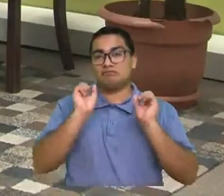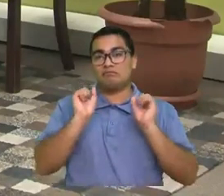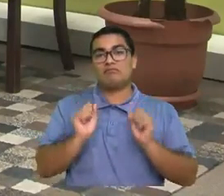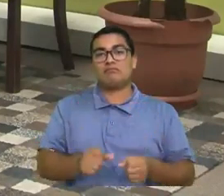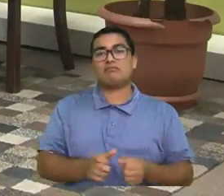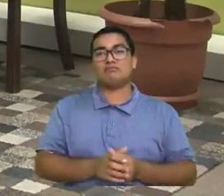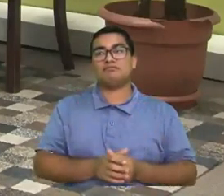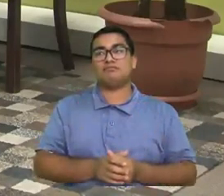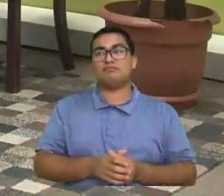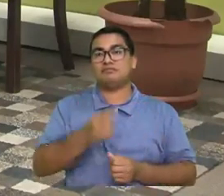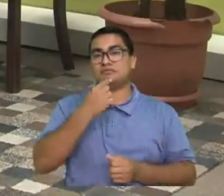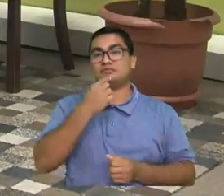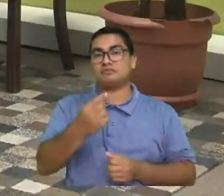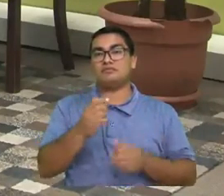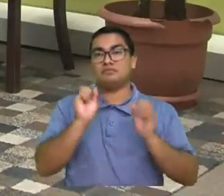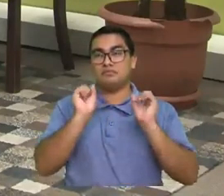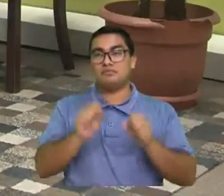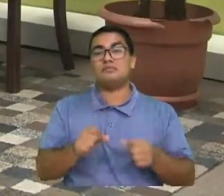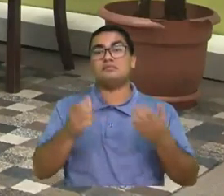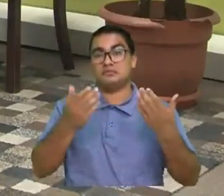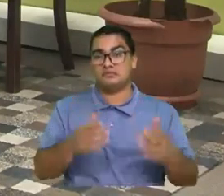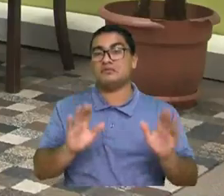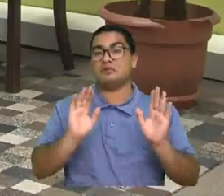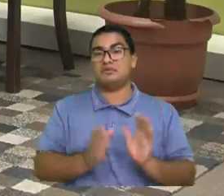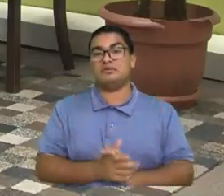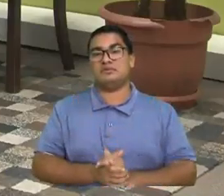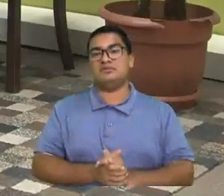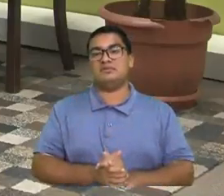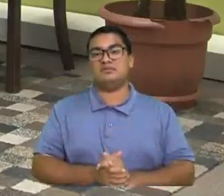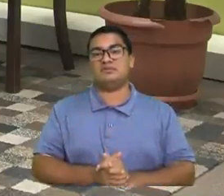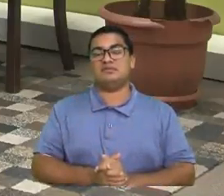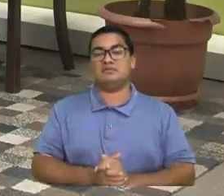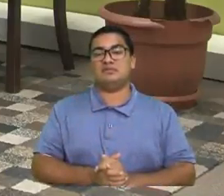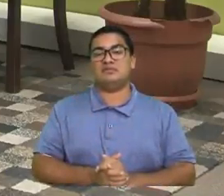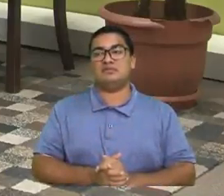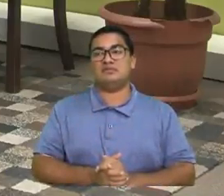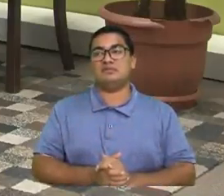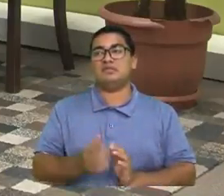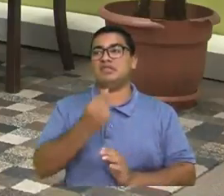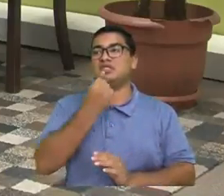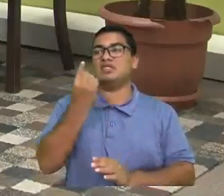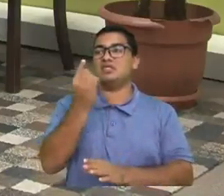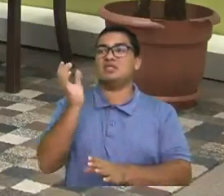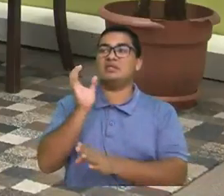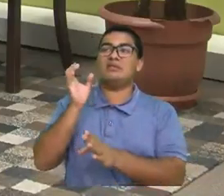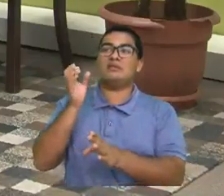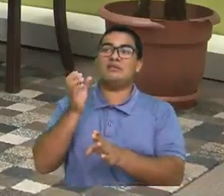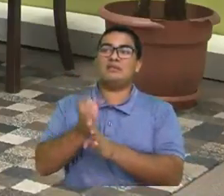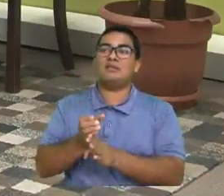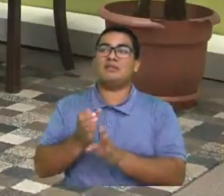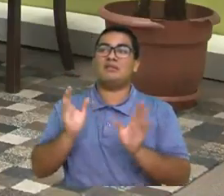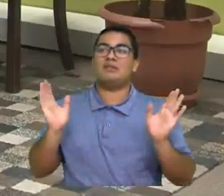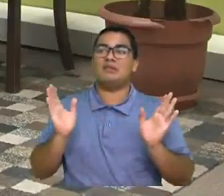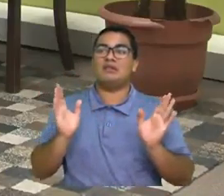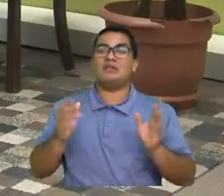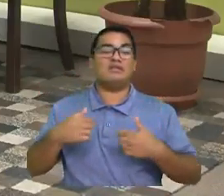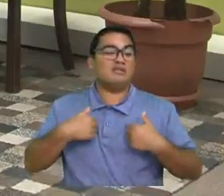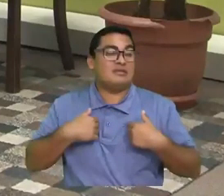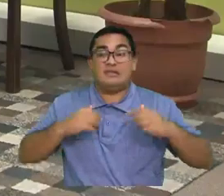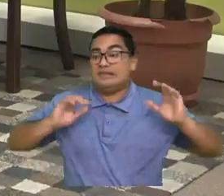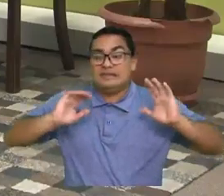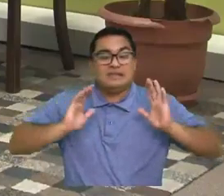¿verdad? Una de las causas comunes. Así es. Y después le echamos la culpa. Ay, es que ya tengo cualquier